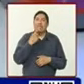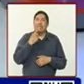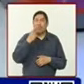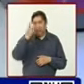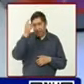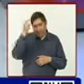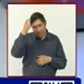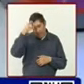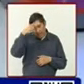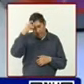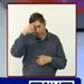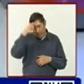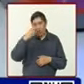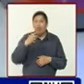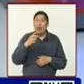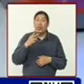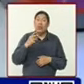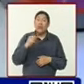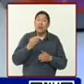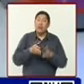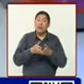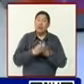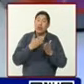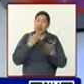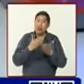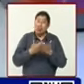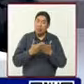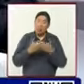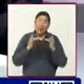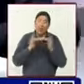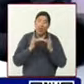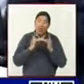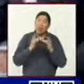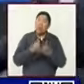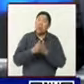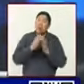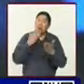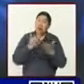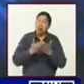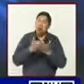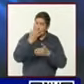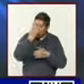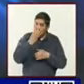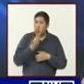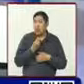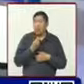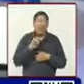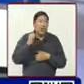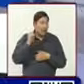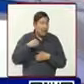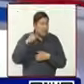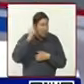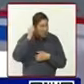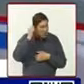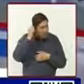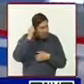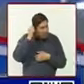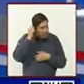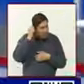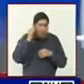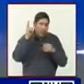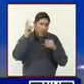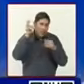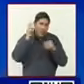muy sabio. No hay que pedir una buena cama, hay que pedir un buen sueño. Sí, sí, y qué importante. Recién empezando o escuchando